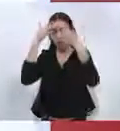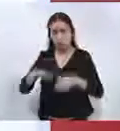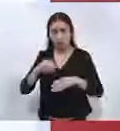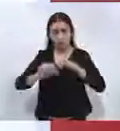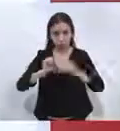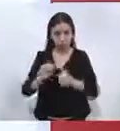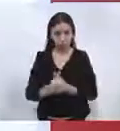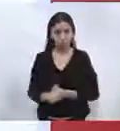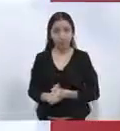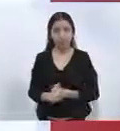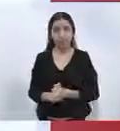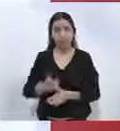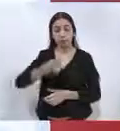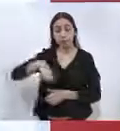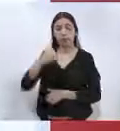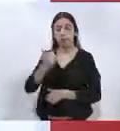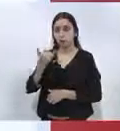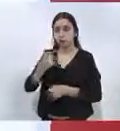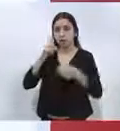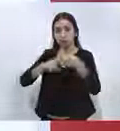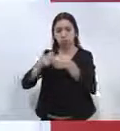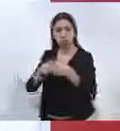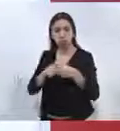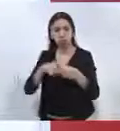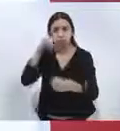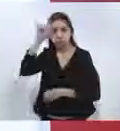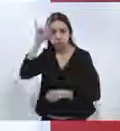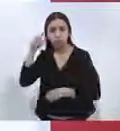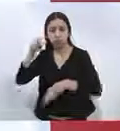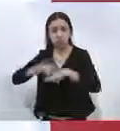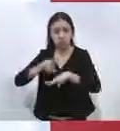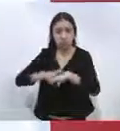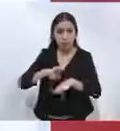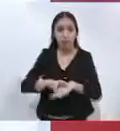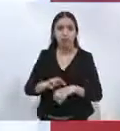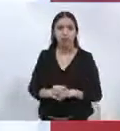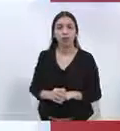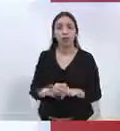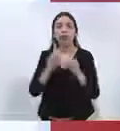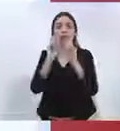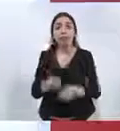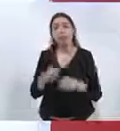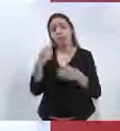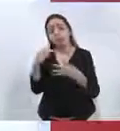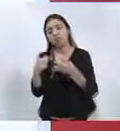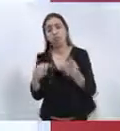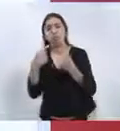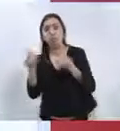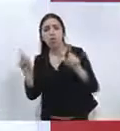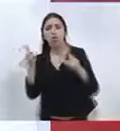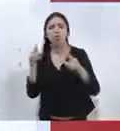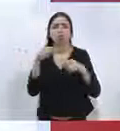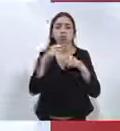Tenemos clientes ganaderos y también los que se dedican a otras especies, ¿verdad? Otros